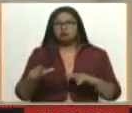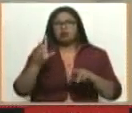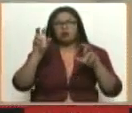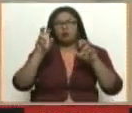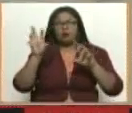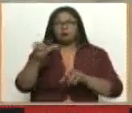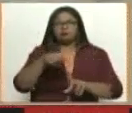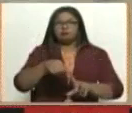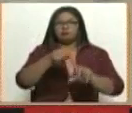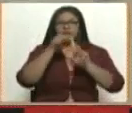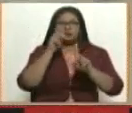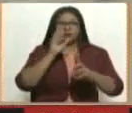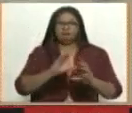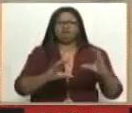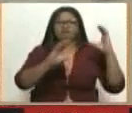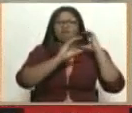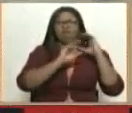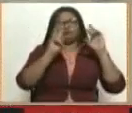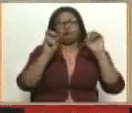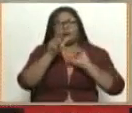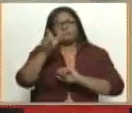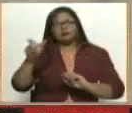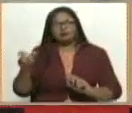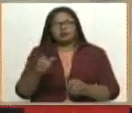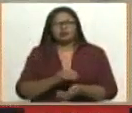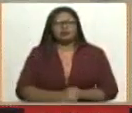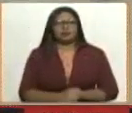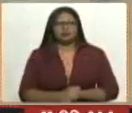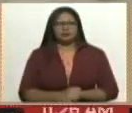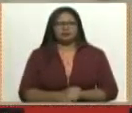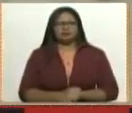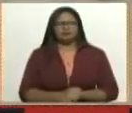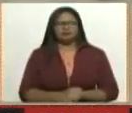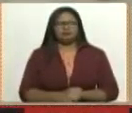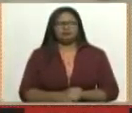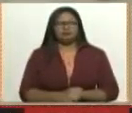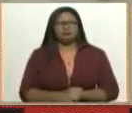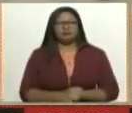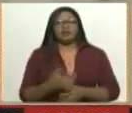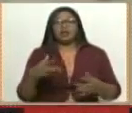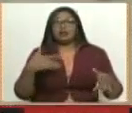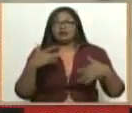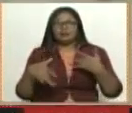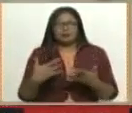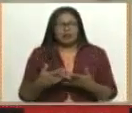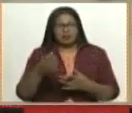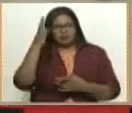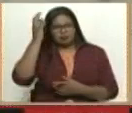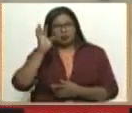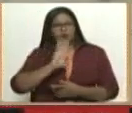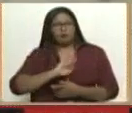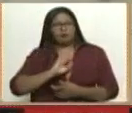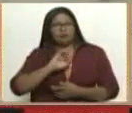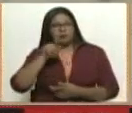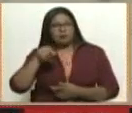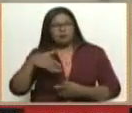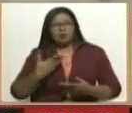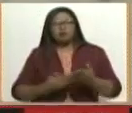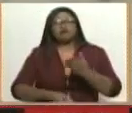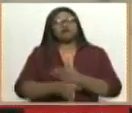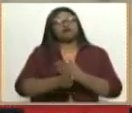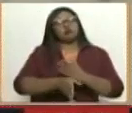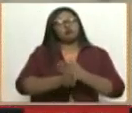nueva designación y las actividades y proyectos del Consejo Nacional Electoral continuarán